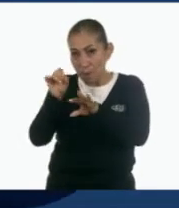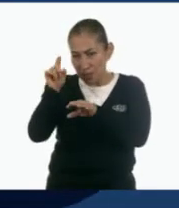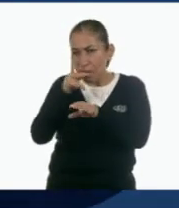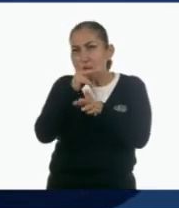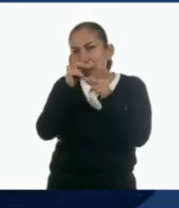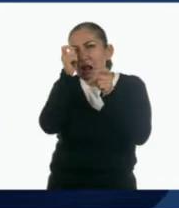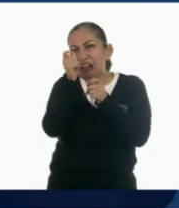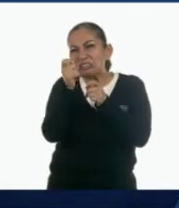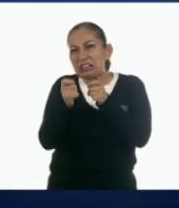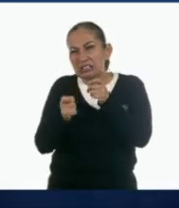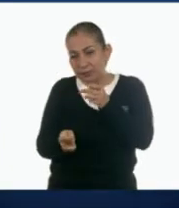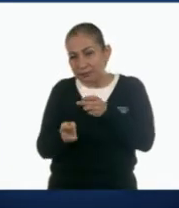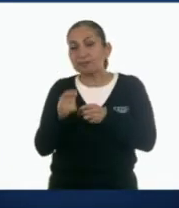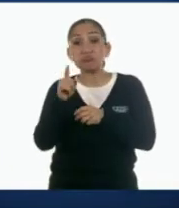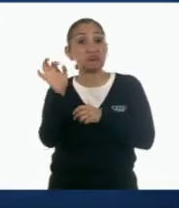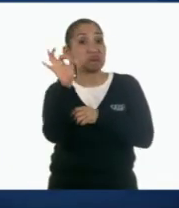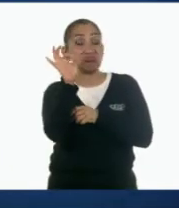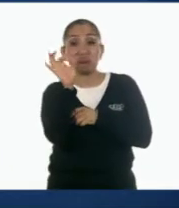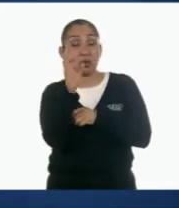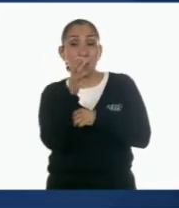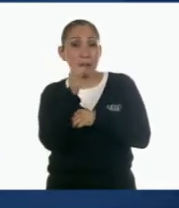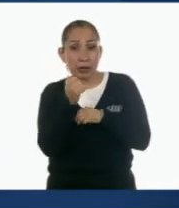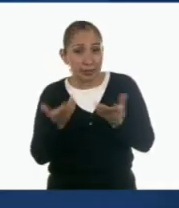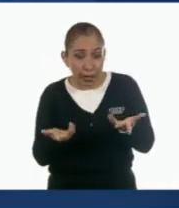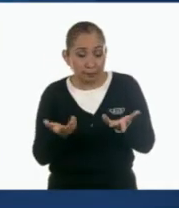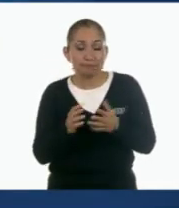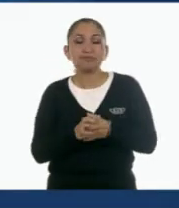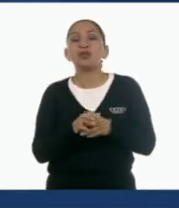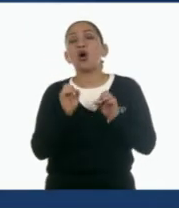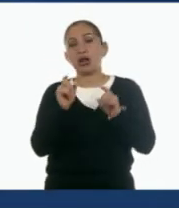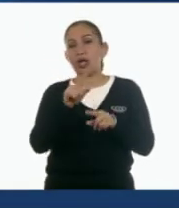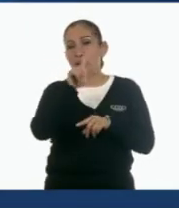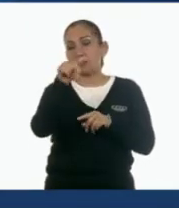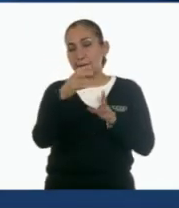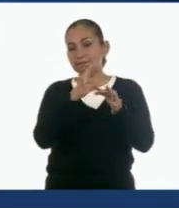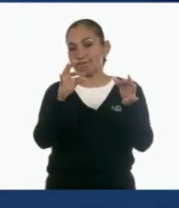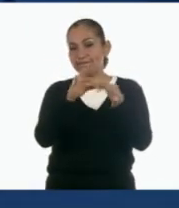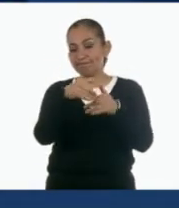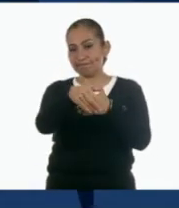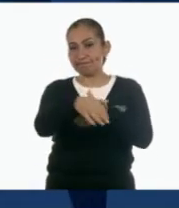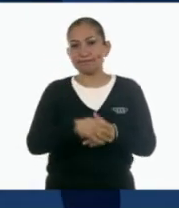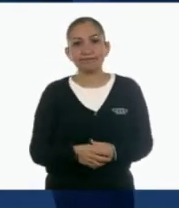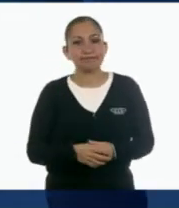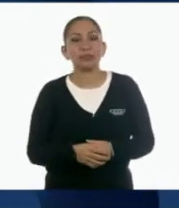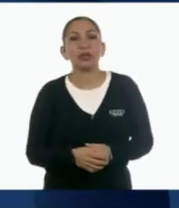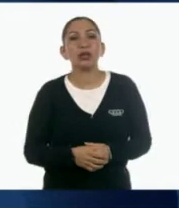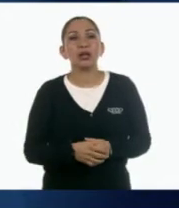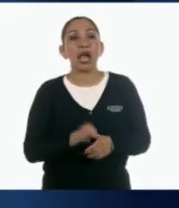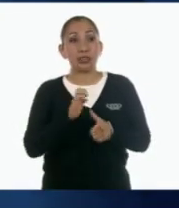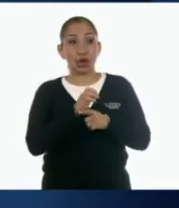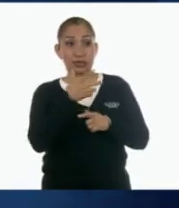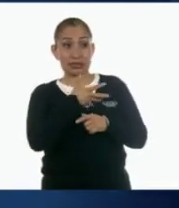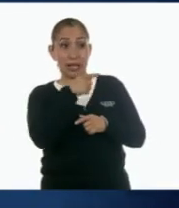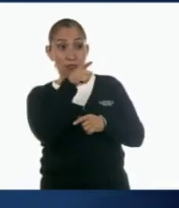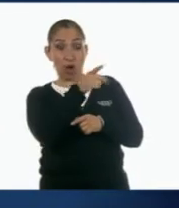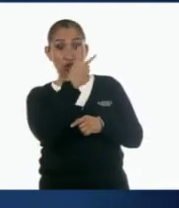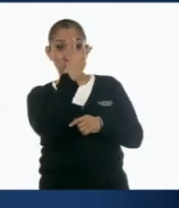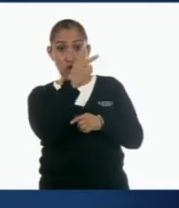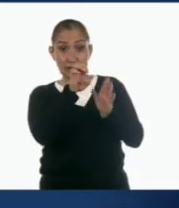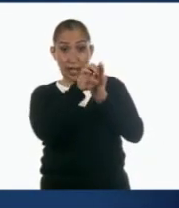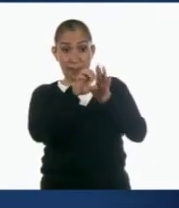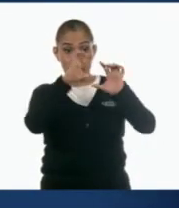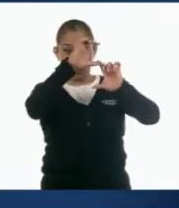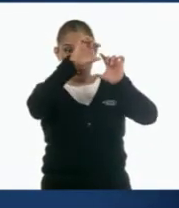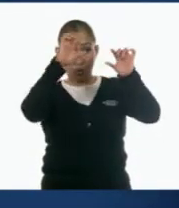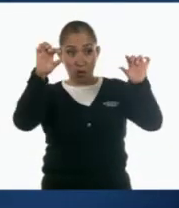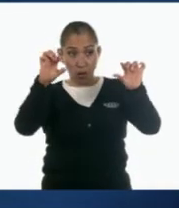sobre estos términos y si no tienen oportunidad de hacerlo, lo vamos a seguir explicando. ¿Sí? Entonces ahí tenemos dos ejemplos,